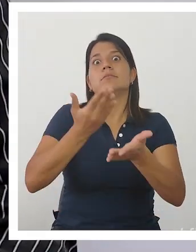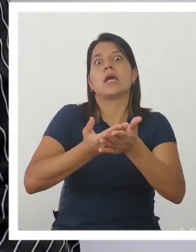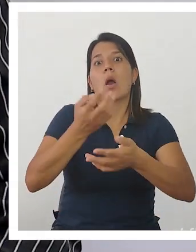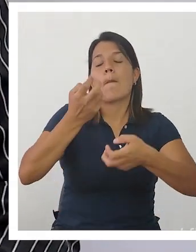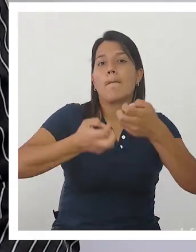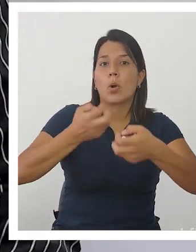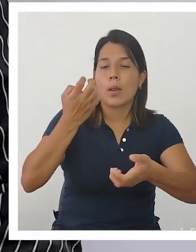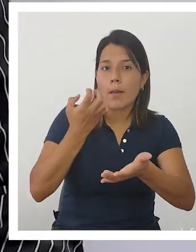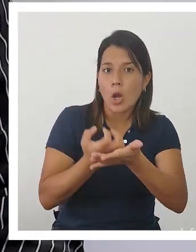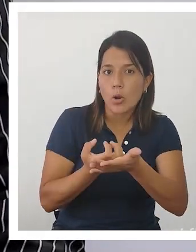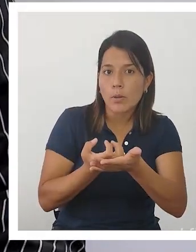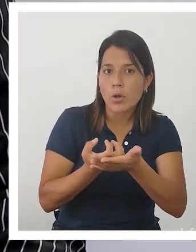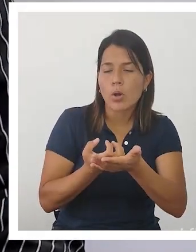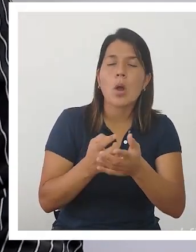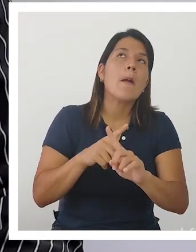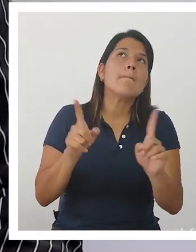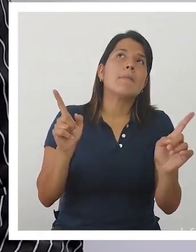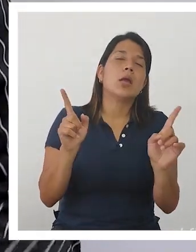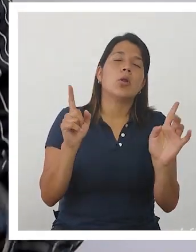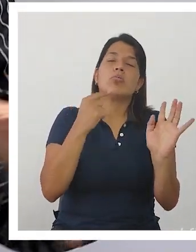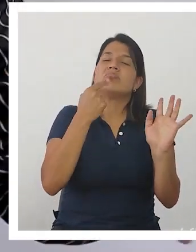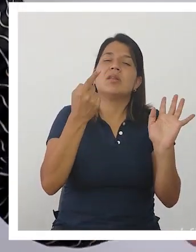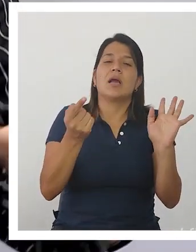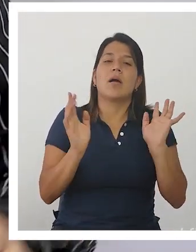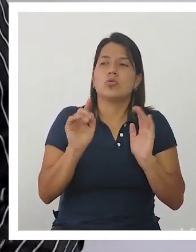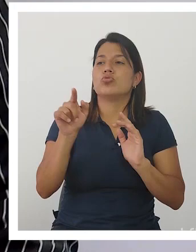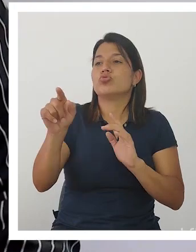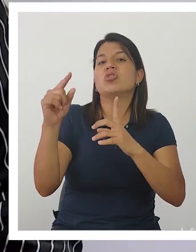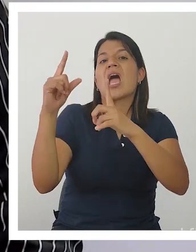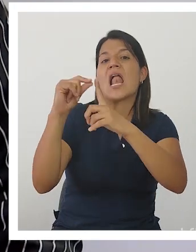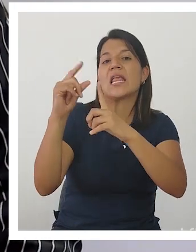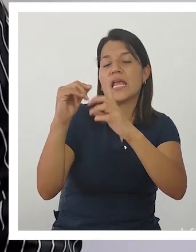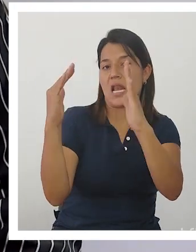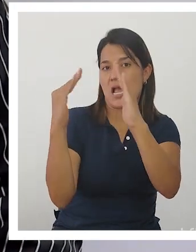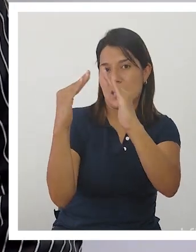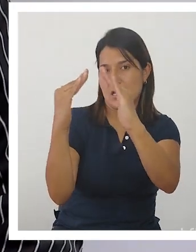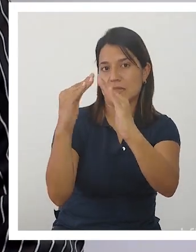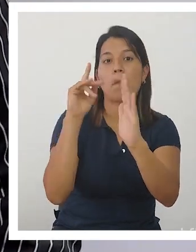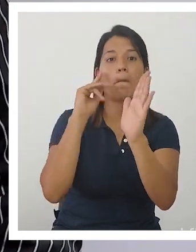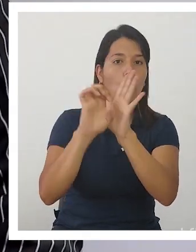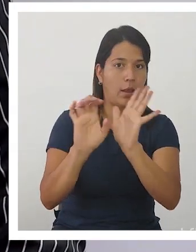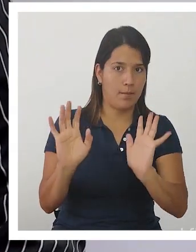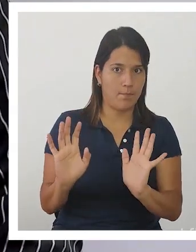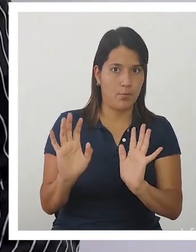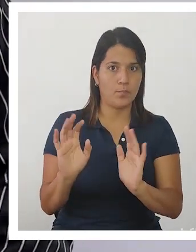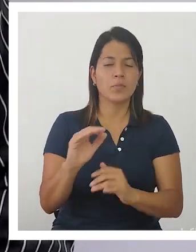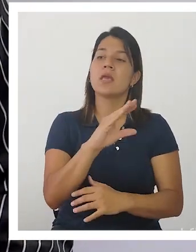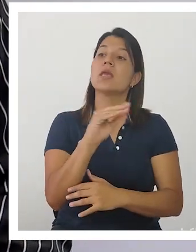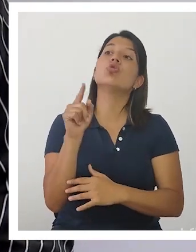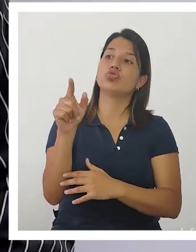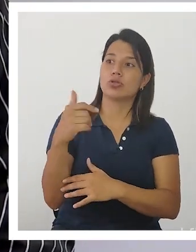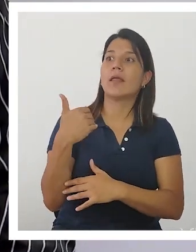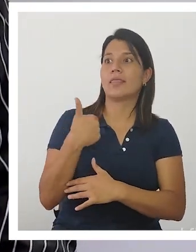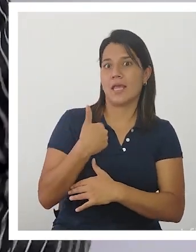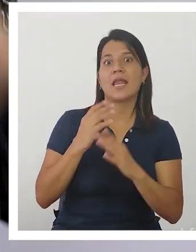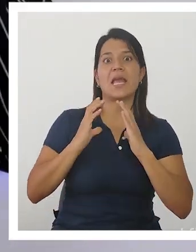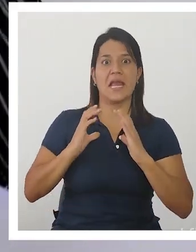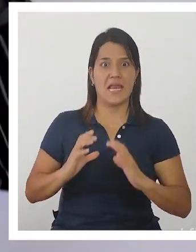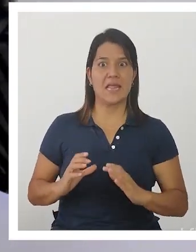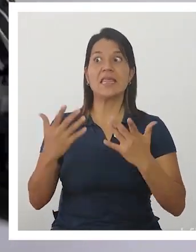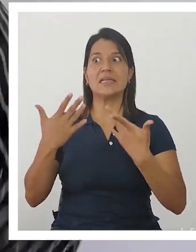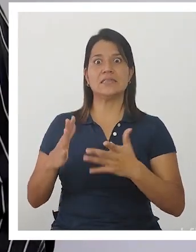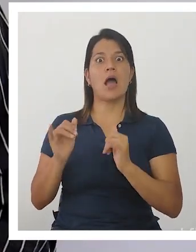pero digamos que lo tuyo es, vos alquilás apartamentos, por ejemplo, y vos tenés inquilinos que tienen 4 o 5 años